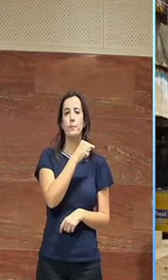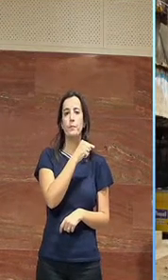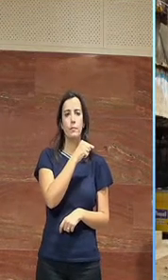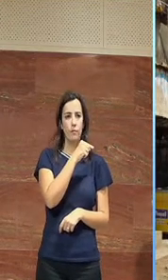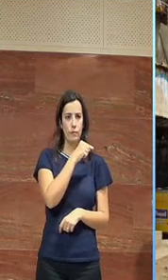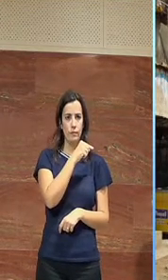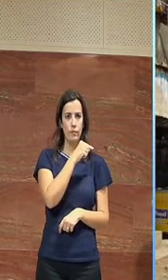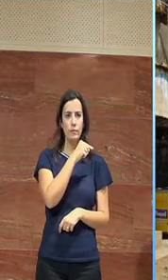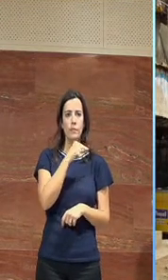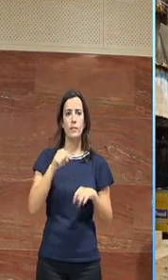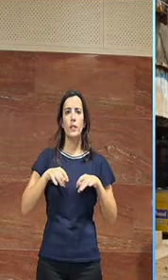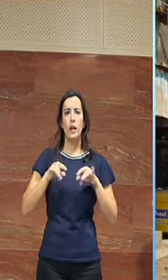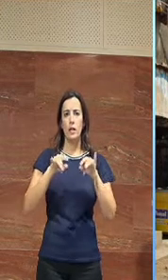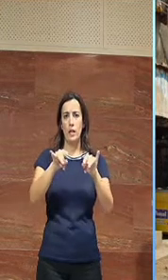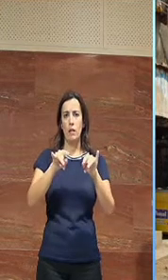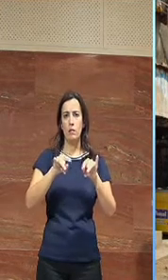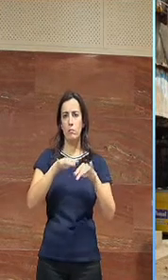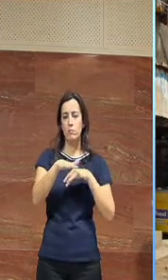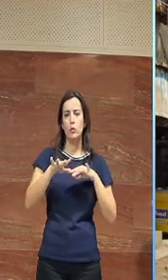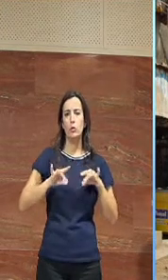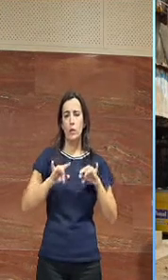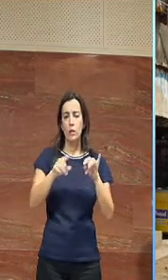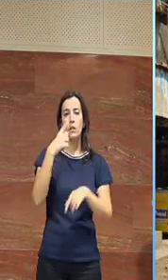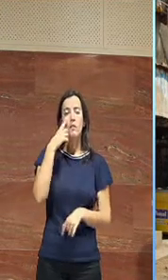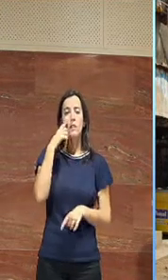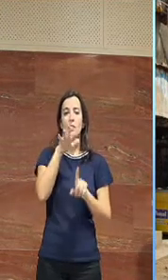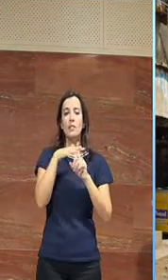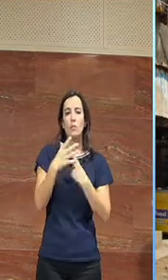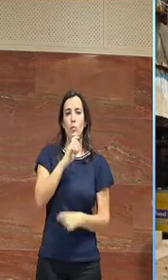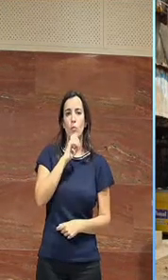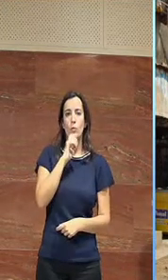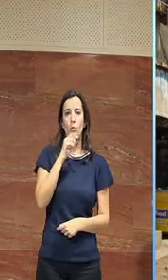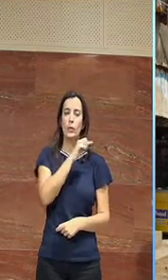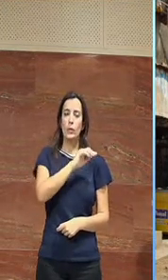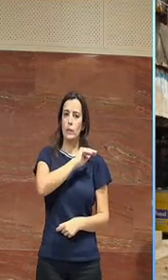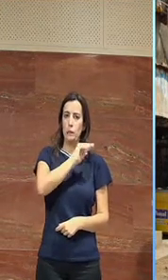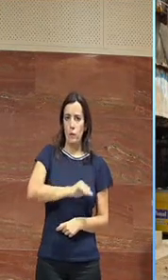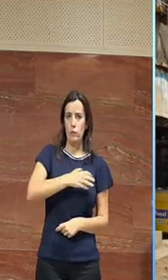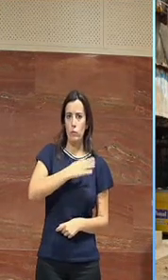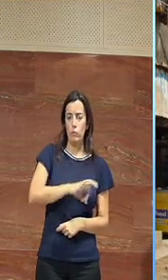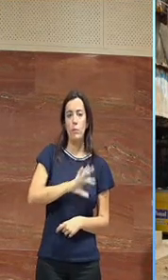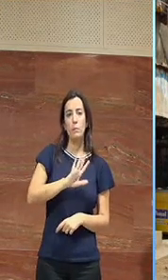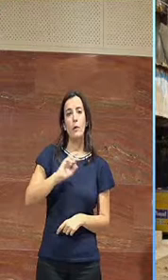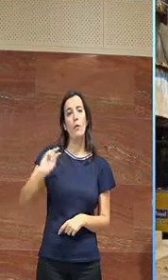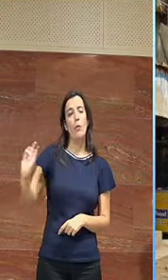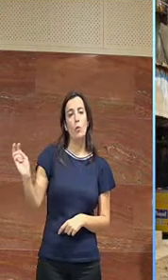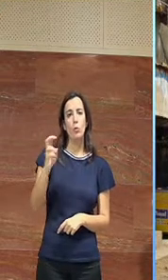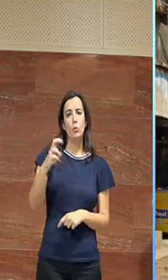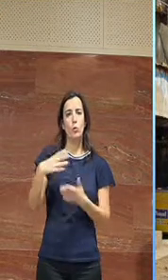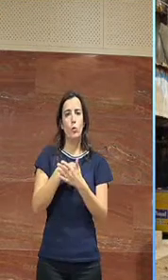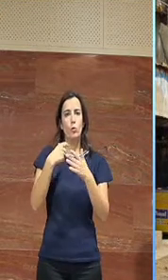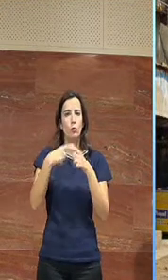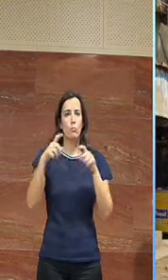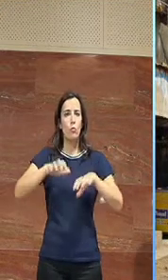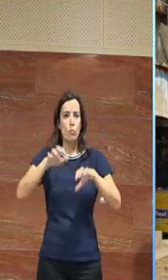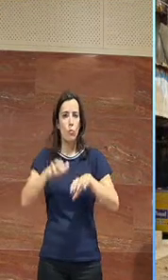imaginad, en determinadas circunstancias, quizá en este territorio menos, pero en otros todo lo que puede ser los efectos de la lluvia,